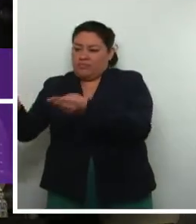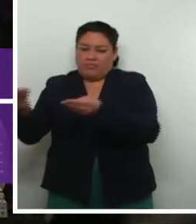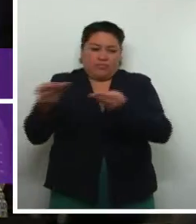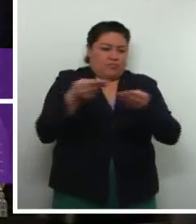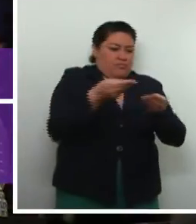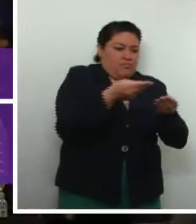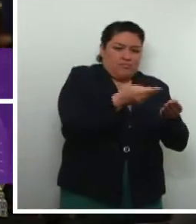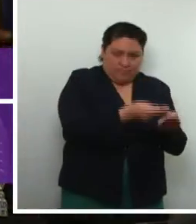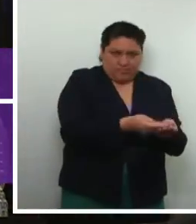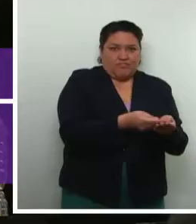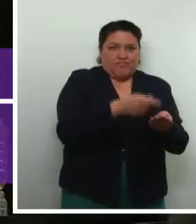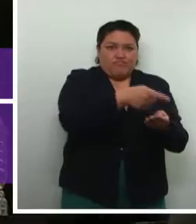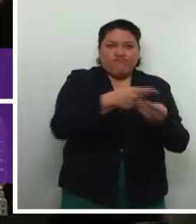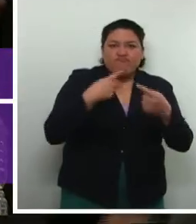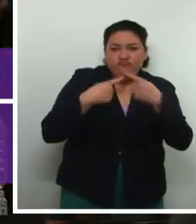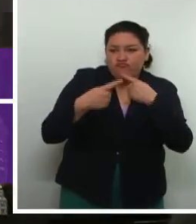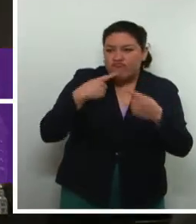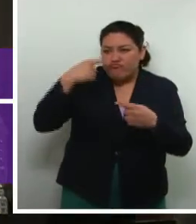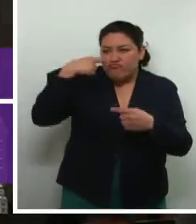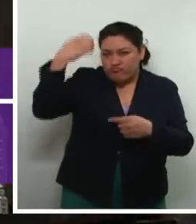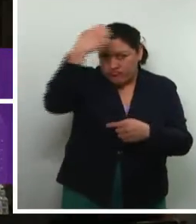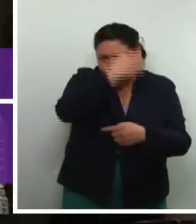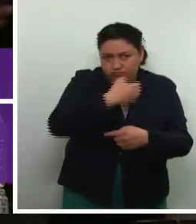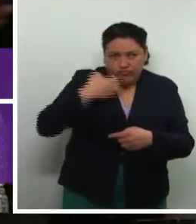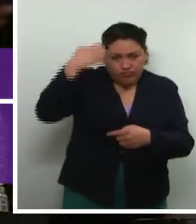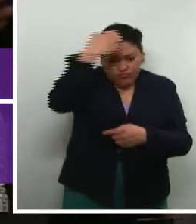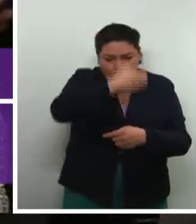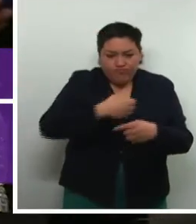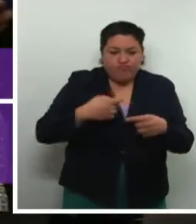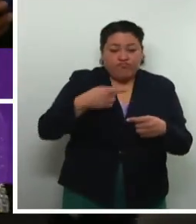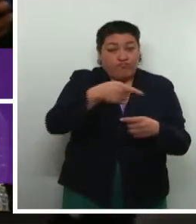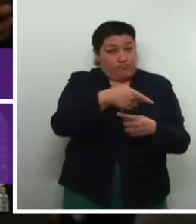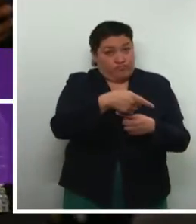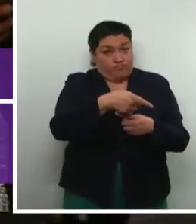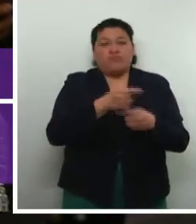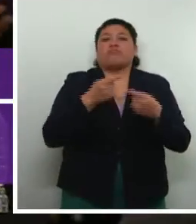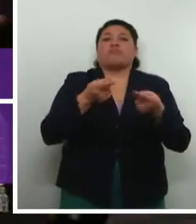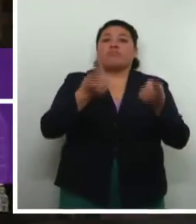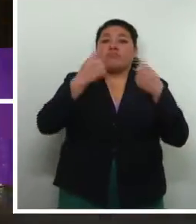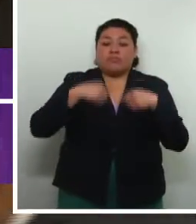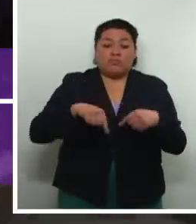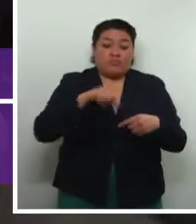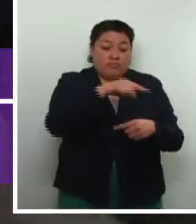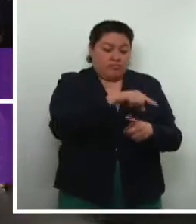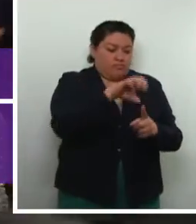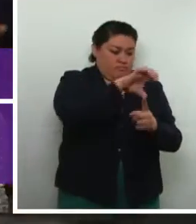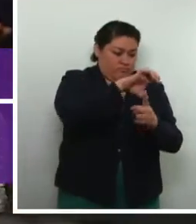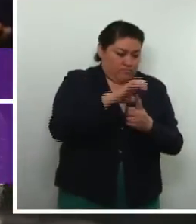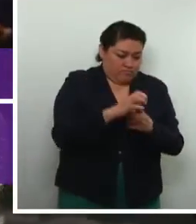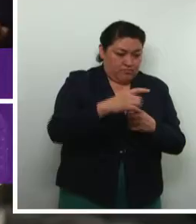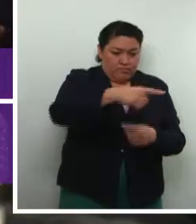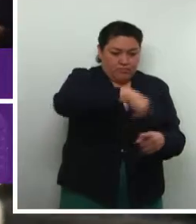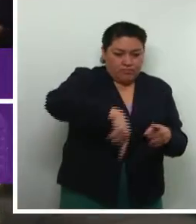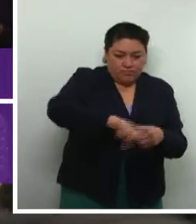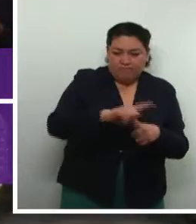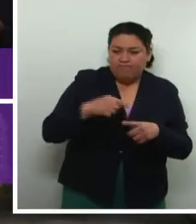presentamos las reservas correspondientes. En la comisión se